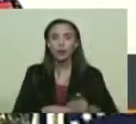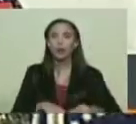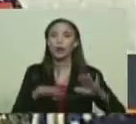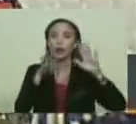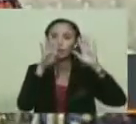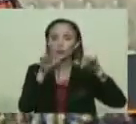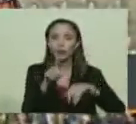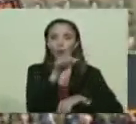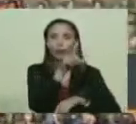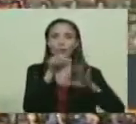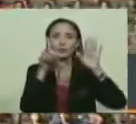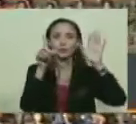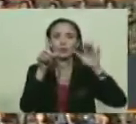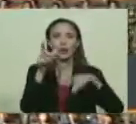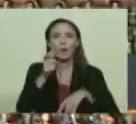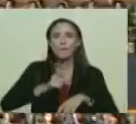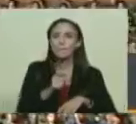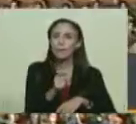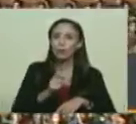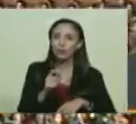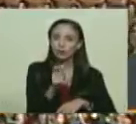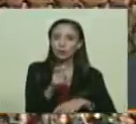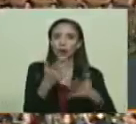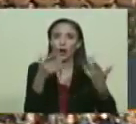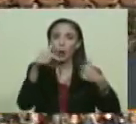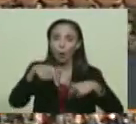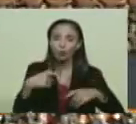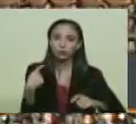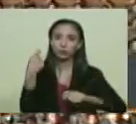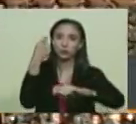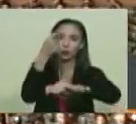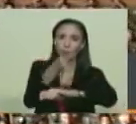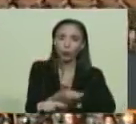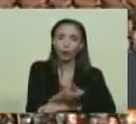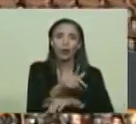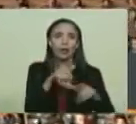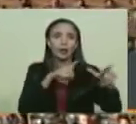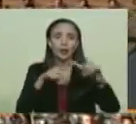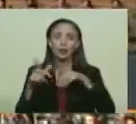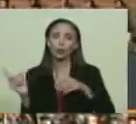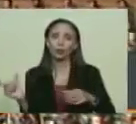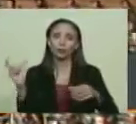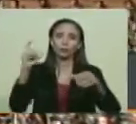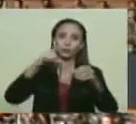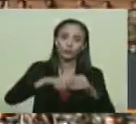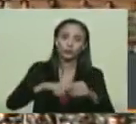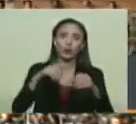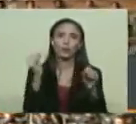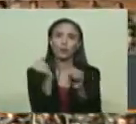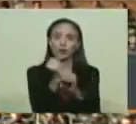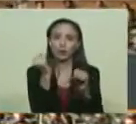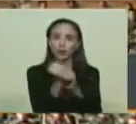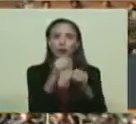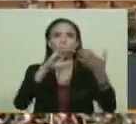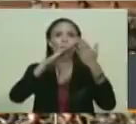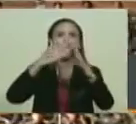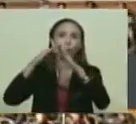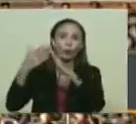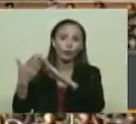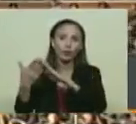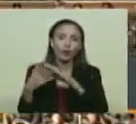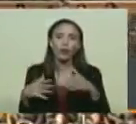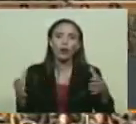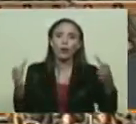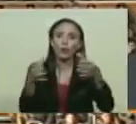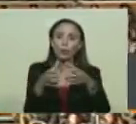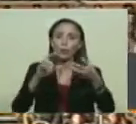6.916 policías nacionales bolivarianos que hoy se gradúan, se van directamente a trabajar para la comunidad en los cuadrantes